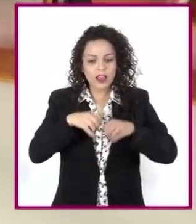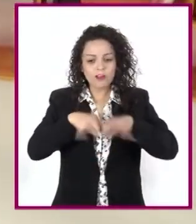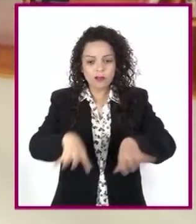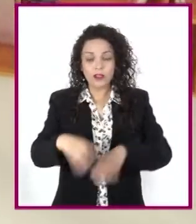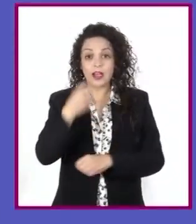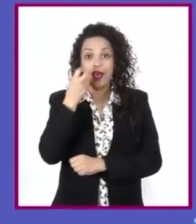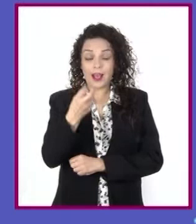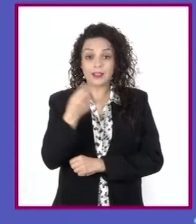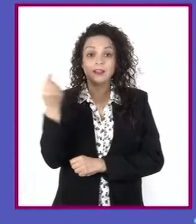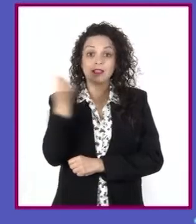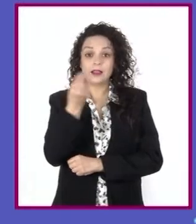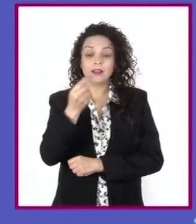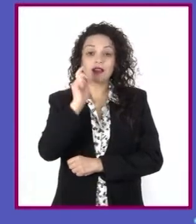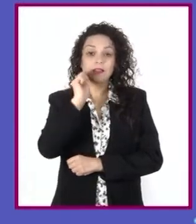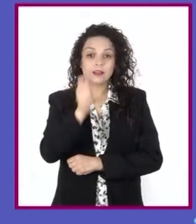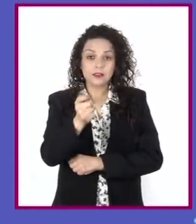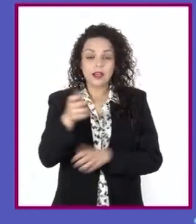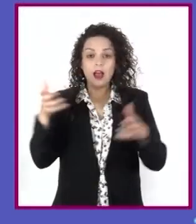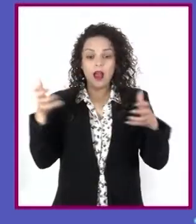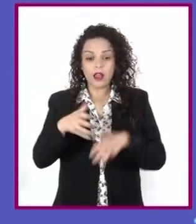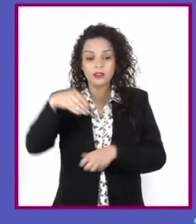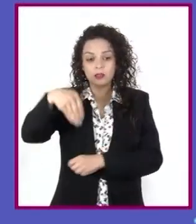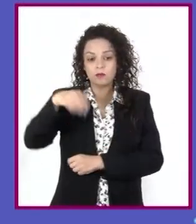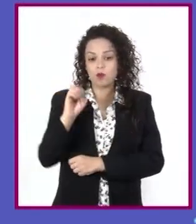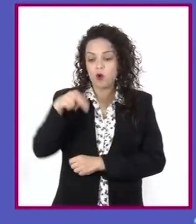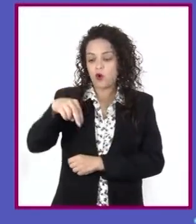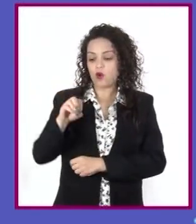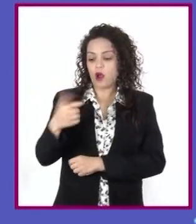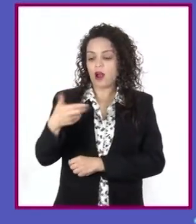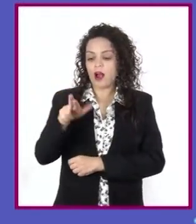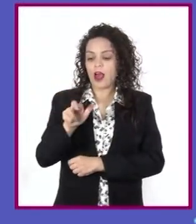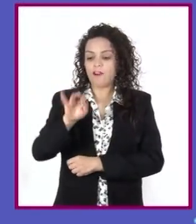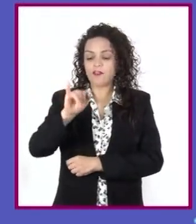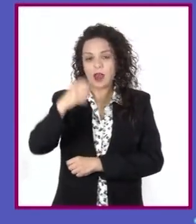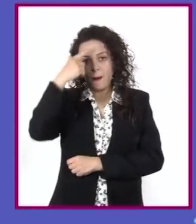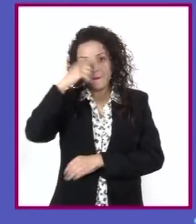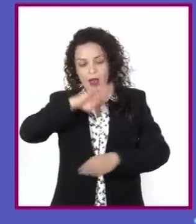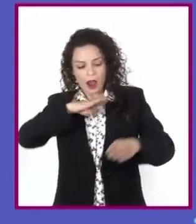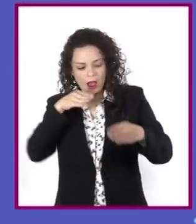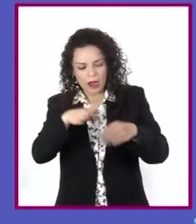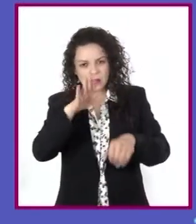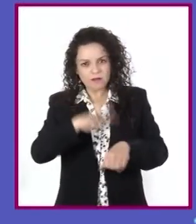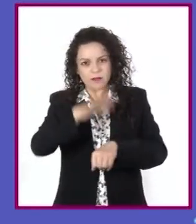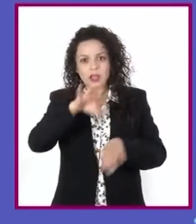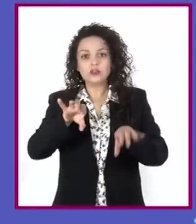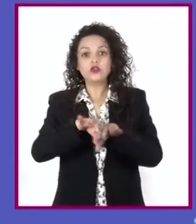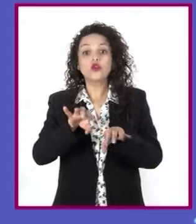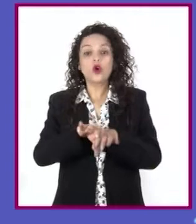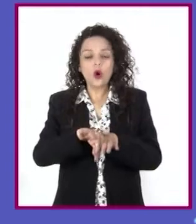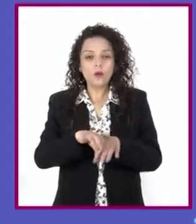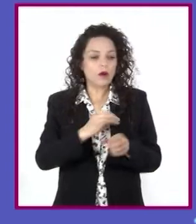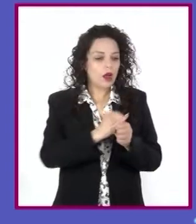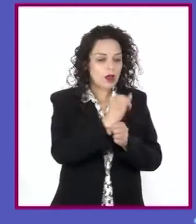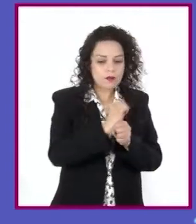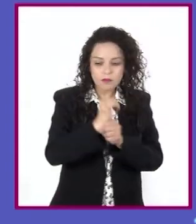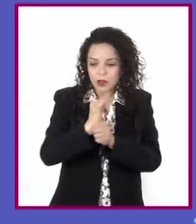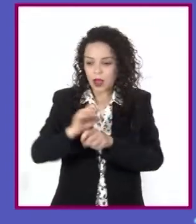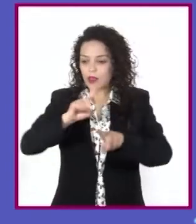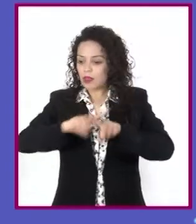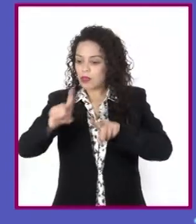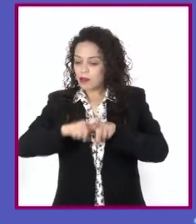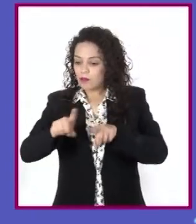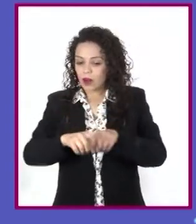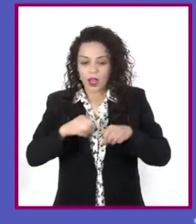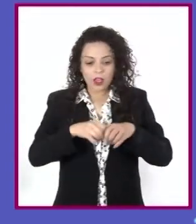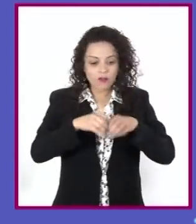aprendizaje esperado. Escribe una monografía haciendo énfasis en cómo consultar y citar diversos tipos de